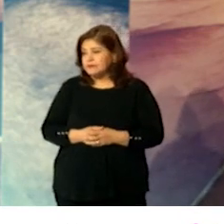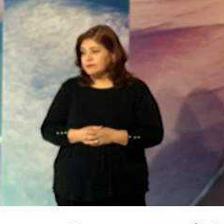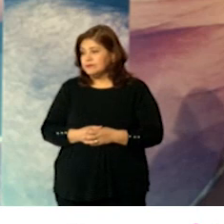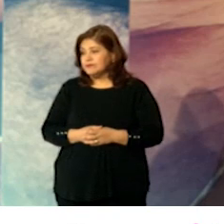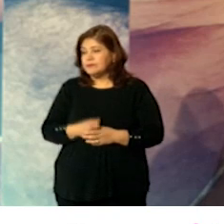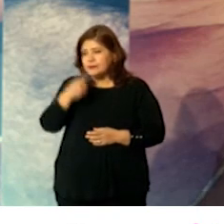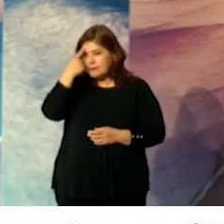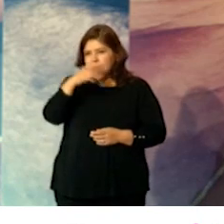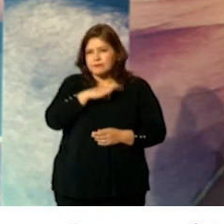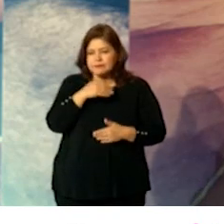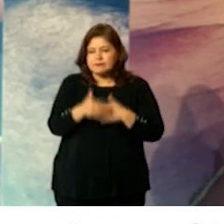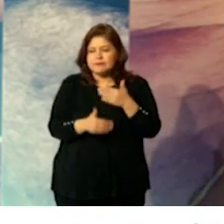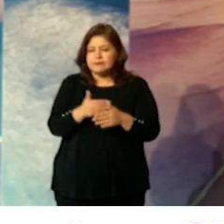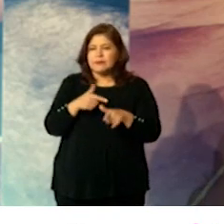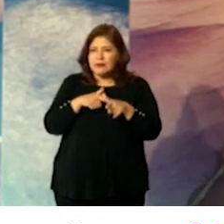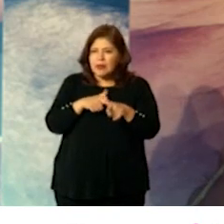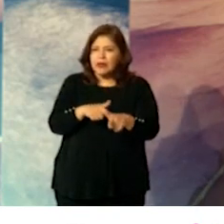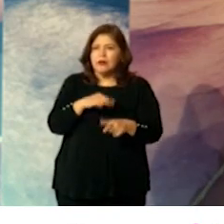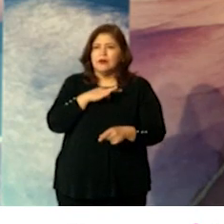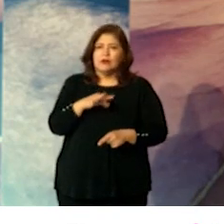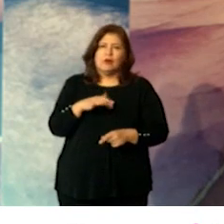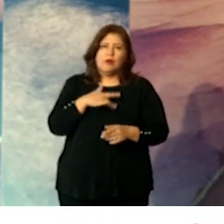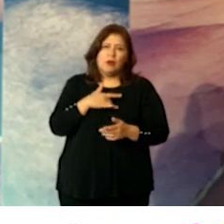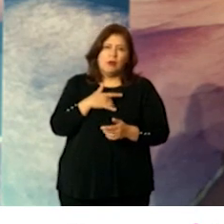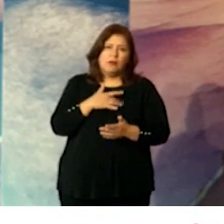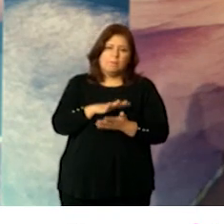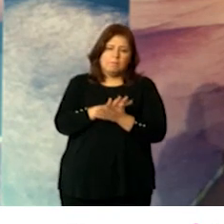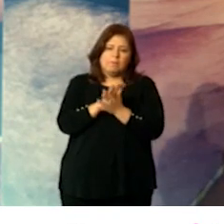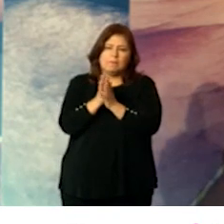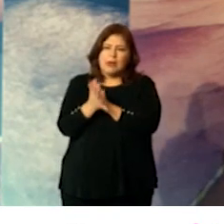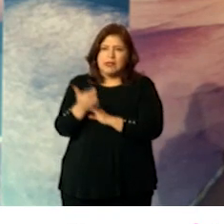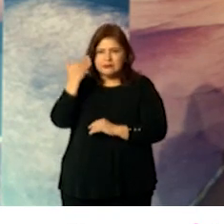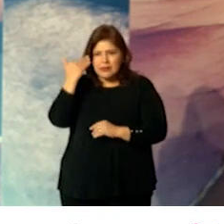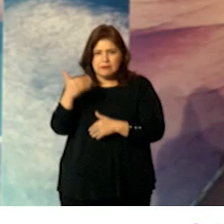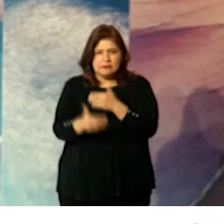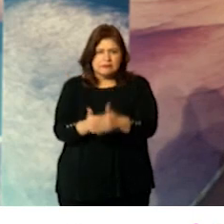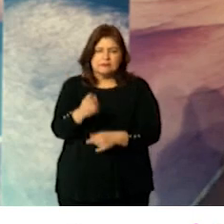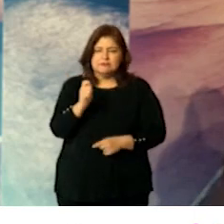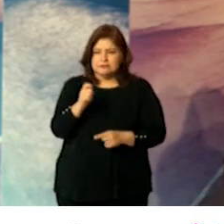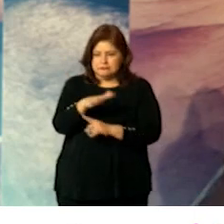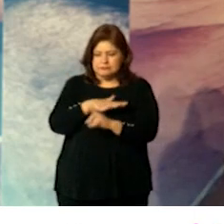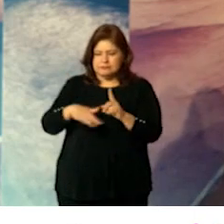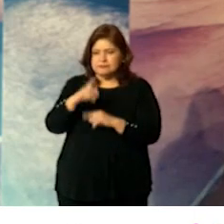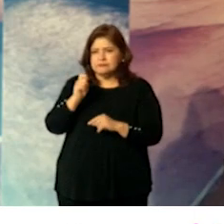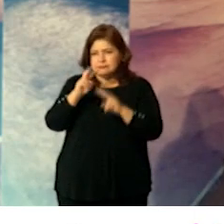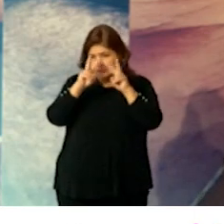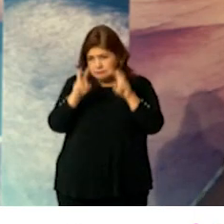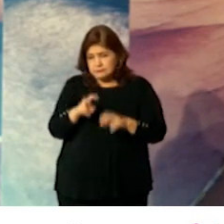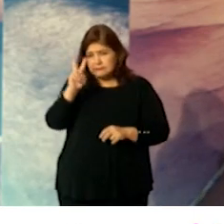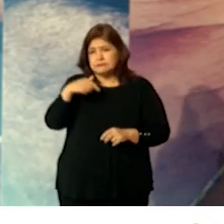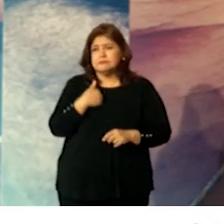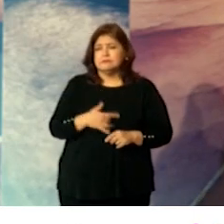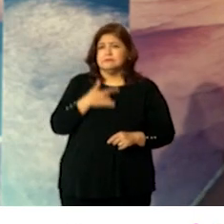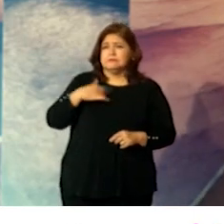para seguir en el proceso más transformador de nuestra sociedad. Entonces, yo creo que esos temas son temas que me